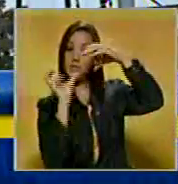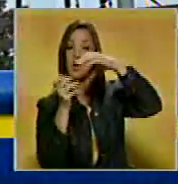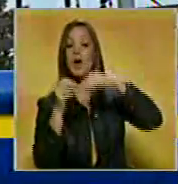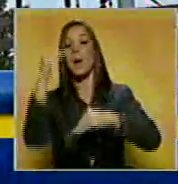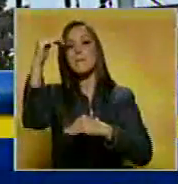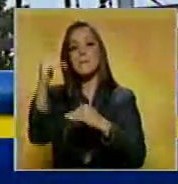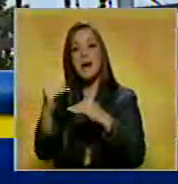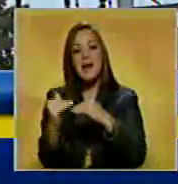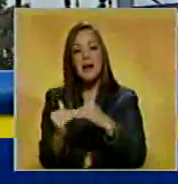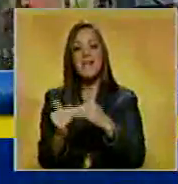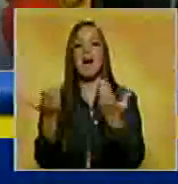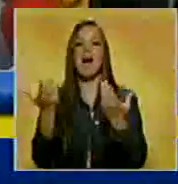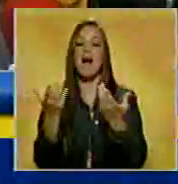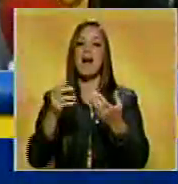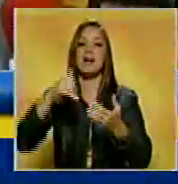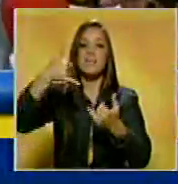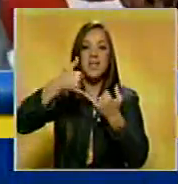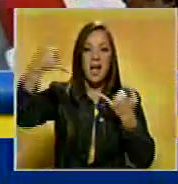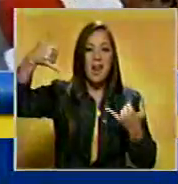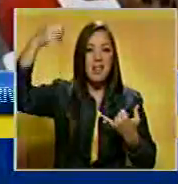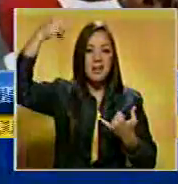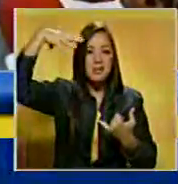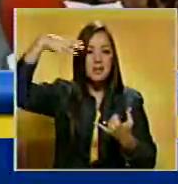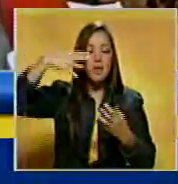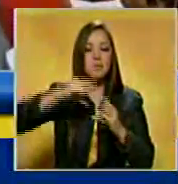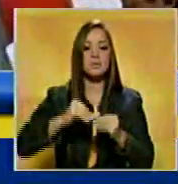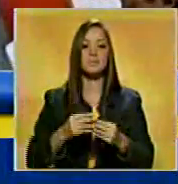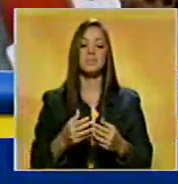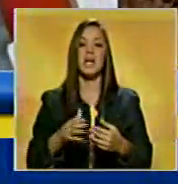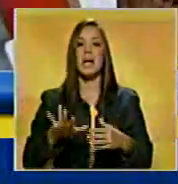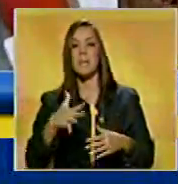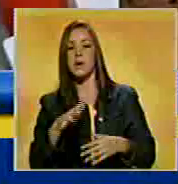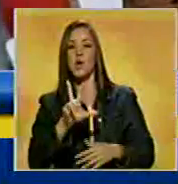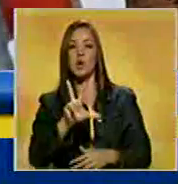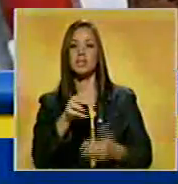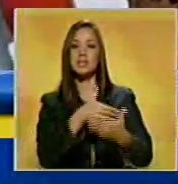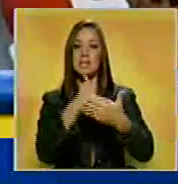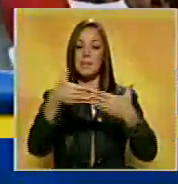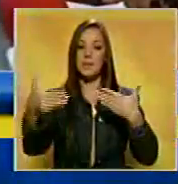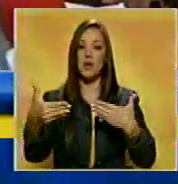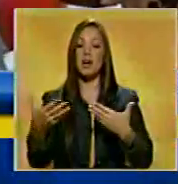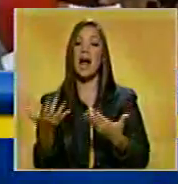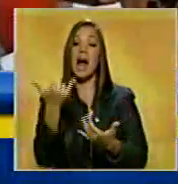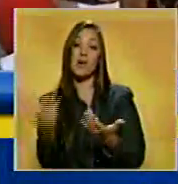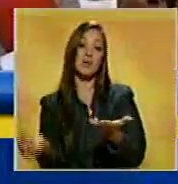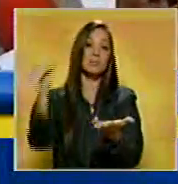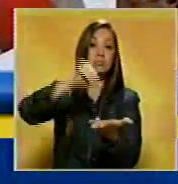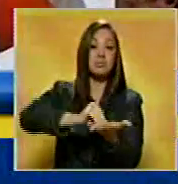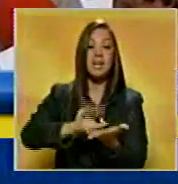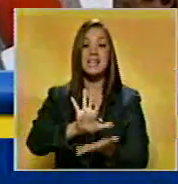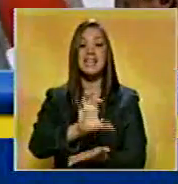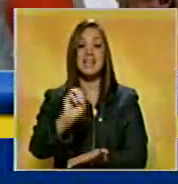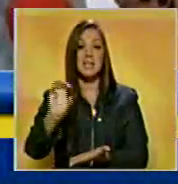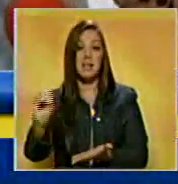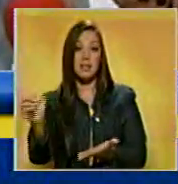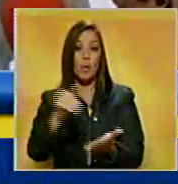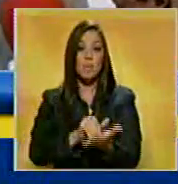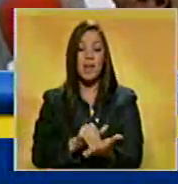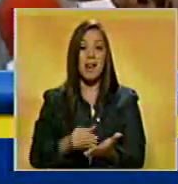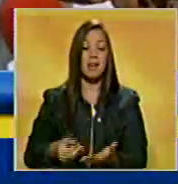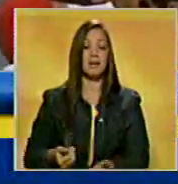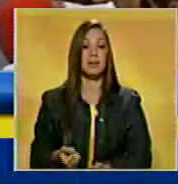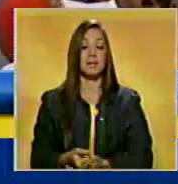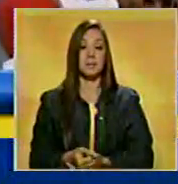del consumo energético. Después que llevamos casi 3 millones, vamos a incorporar 500.000 más en la sustitución de